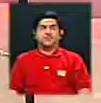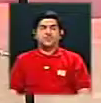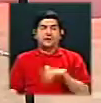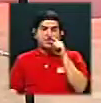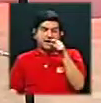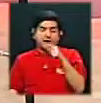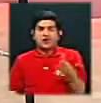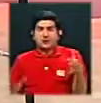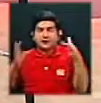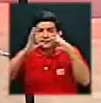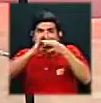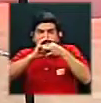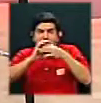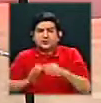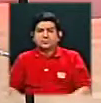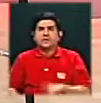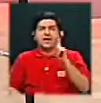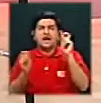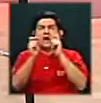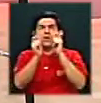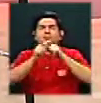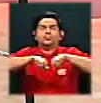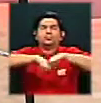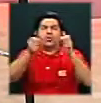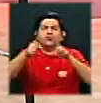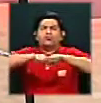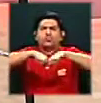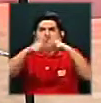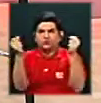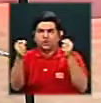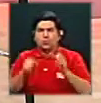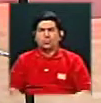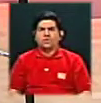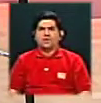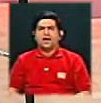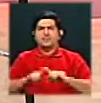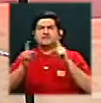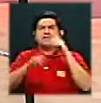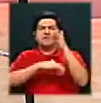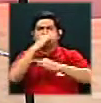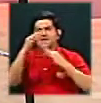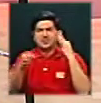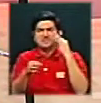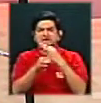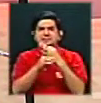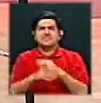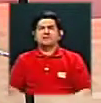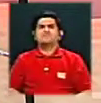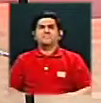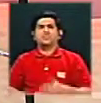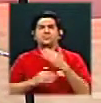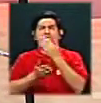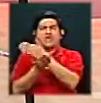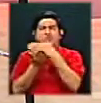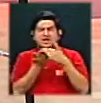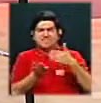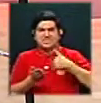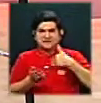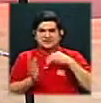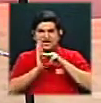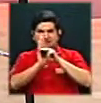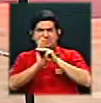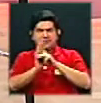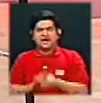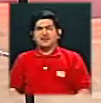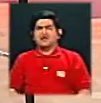que corresponde más bien a un punto de ruptura de manifestación de los límites del modelo, de manifestación